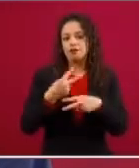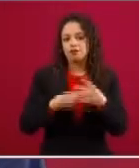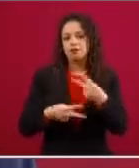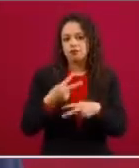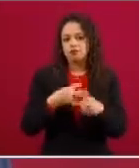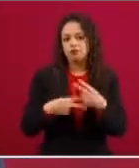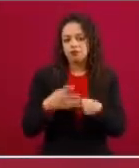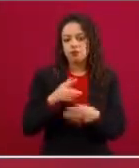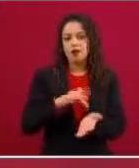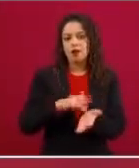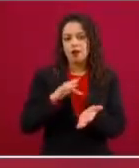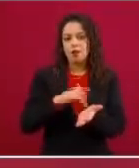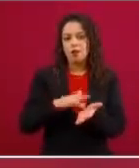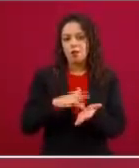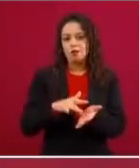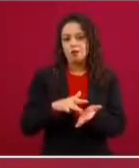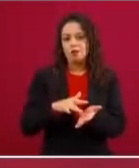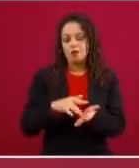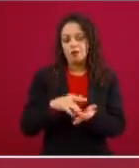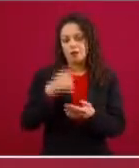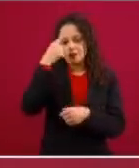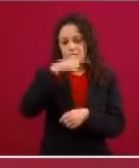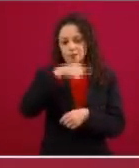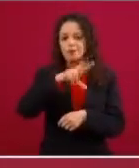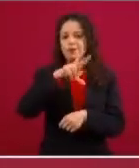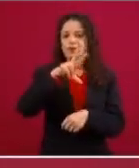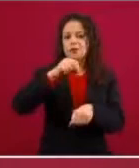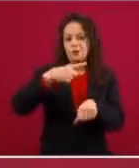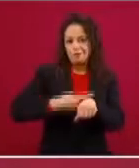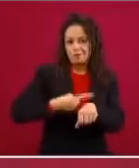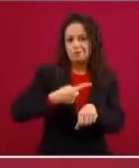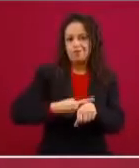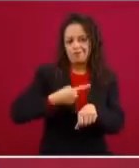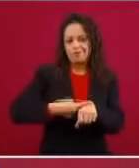pero consideramos que si